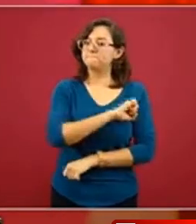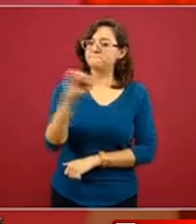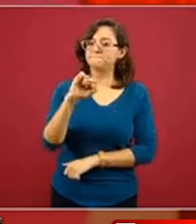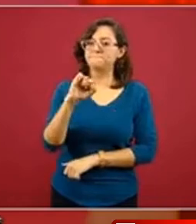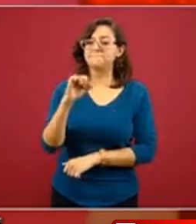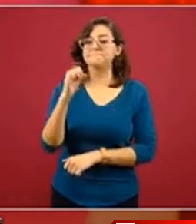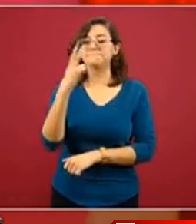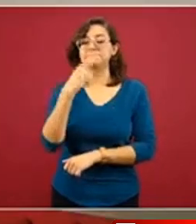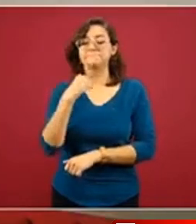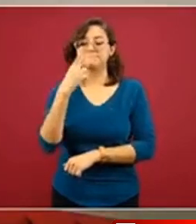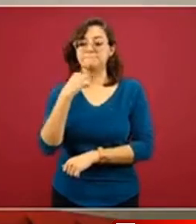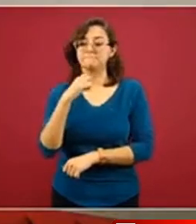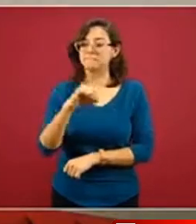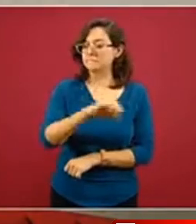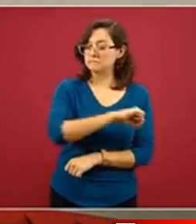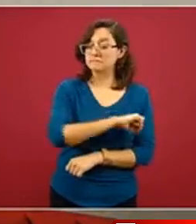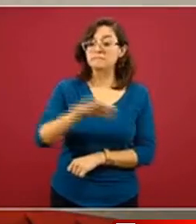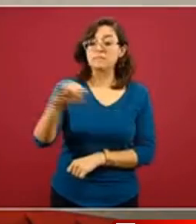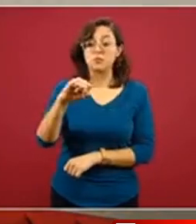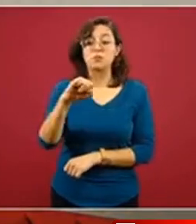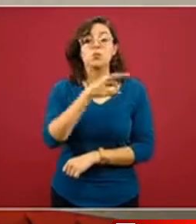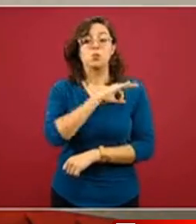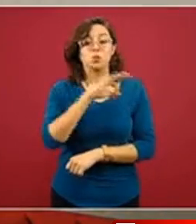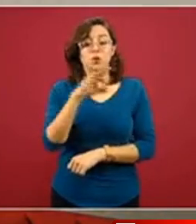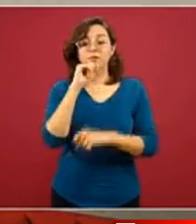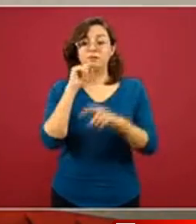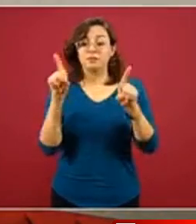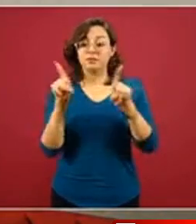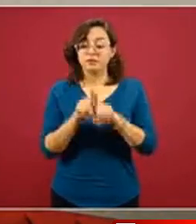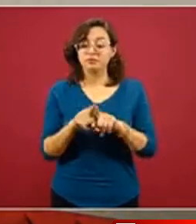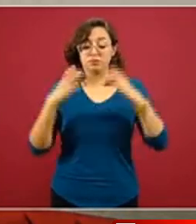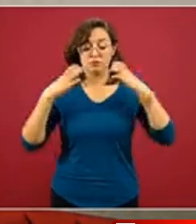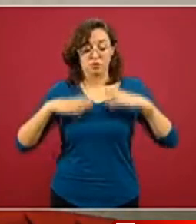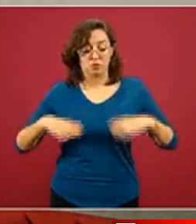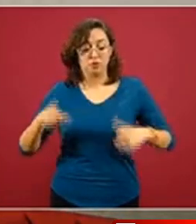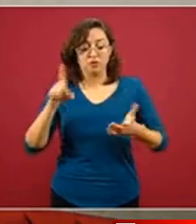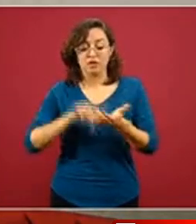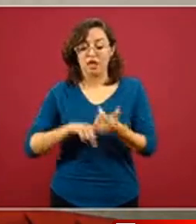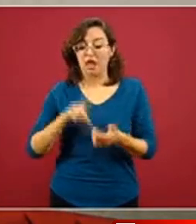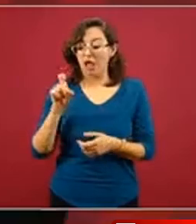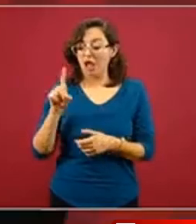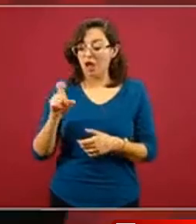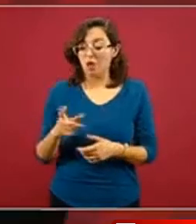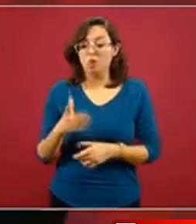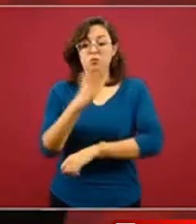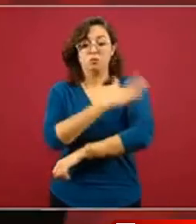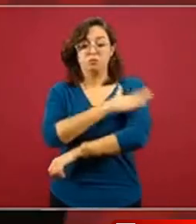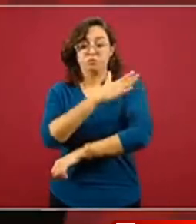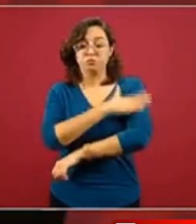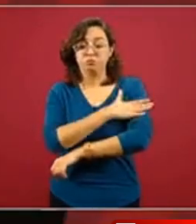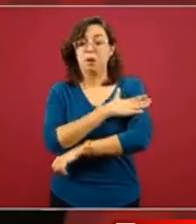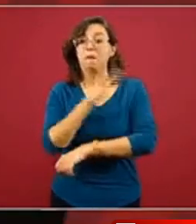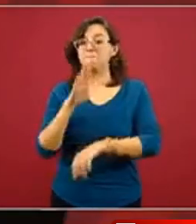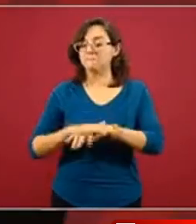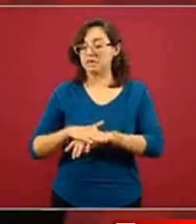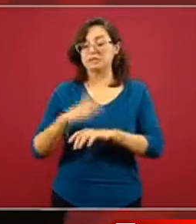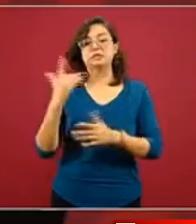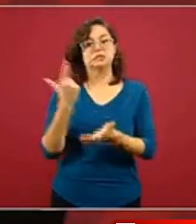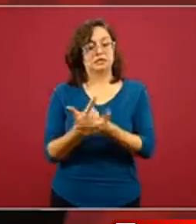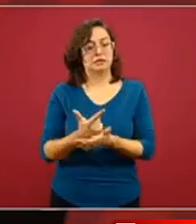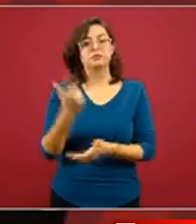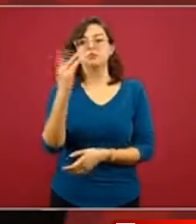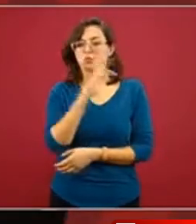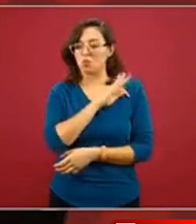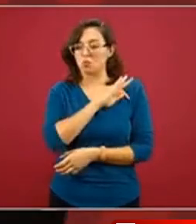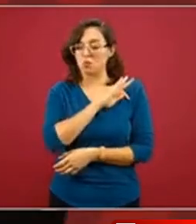de glucosa, puede haber acumulación de líquido en el organismo. Si una persona padece hipertensión, puede causarle una crisis